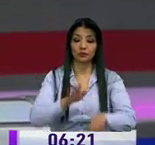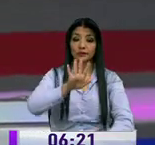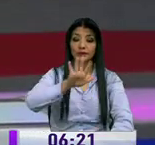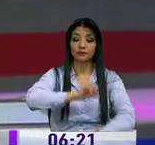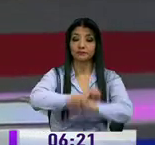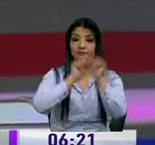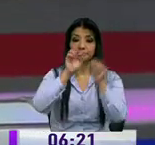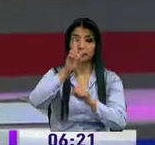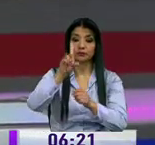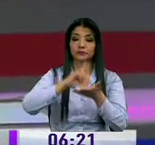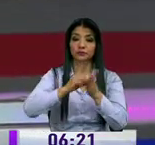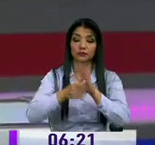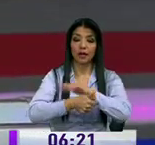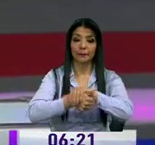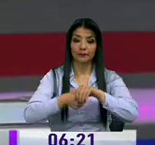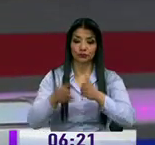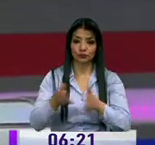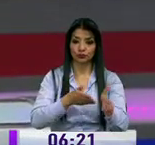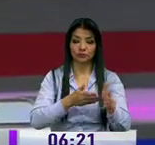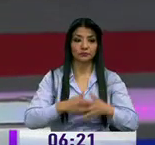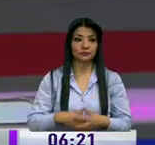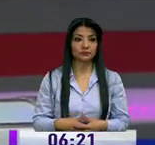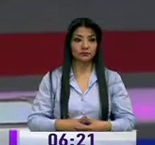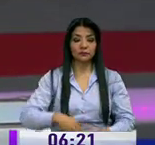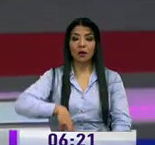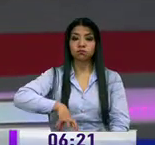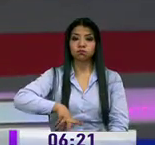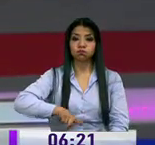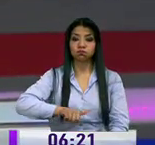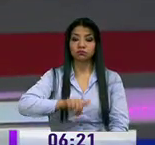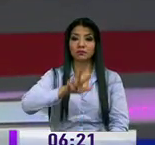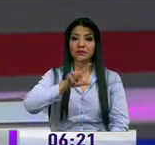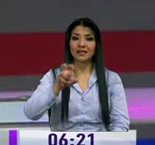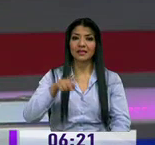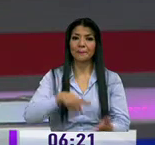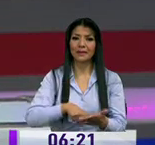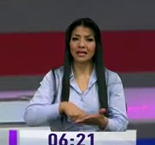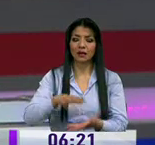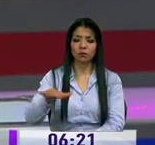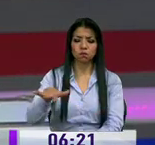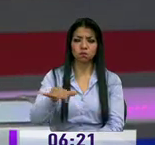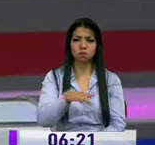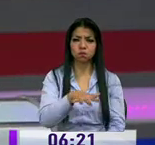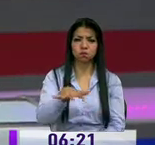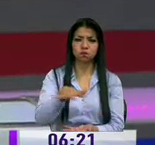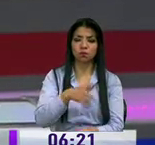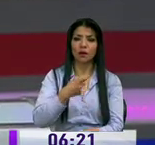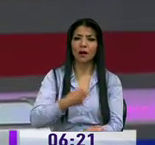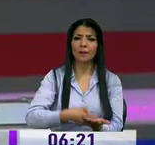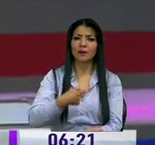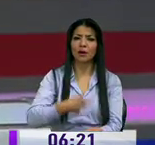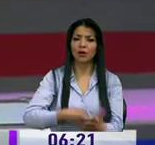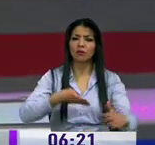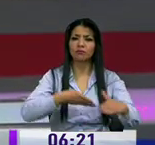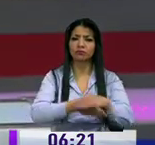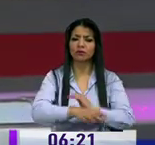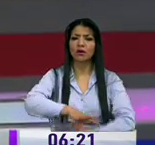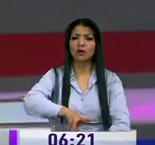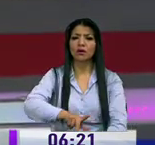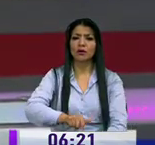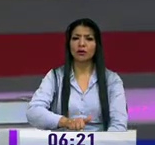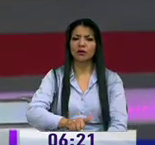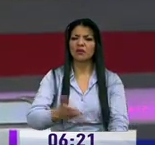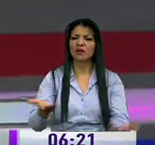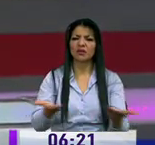Galápagos. Seguimos contando, roban aproximadamente 30.000 libras de camarón durante un violento robo. Esto ocurrido en el Golfo